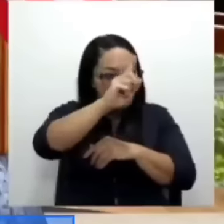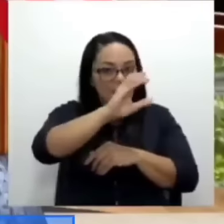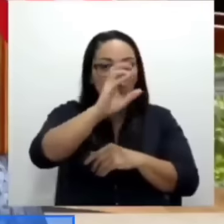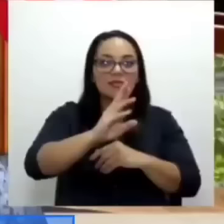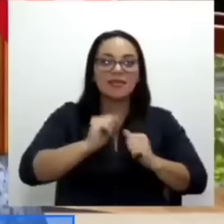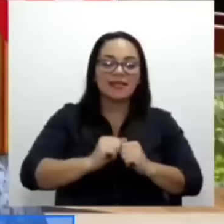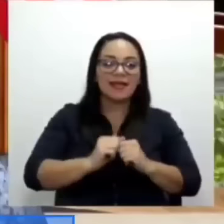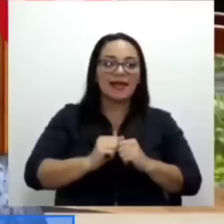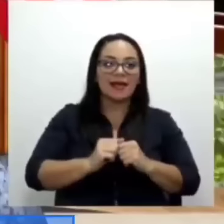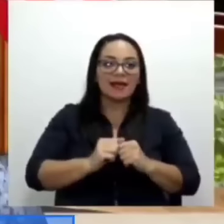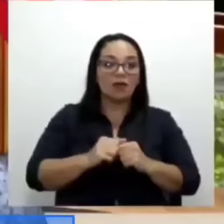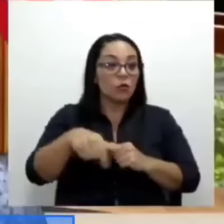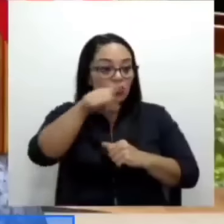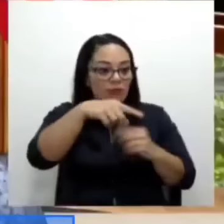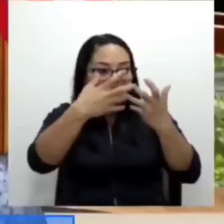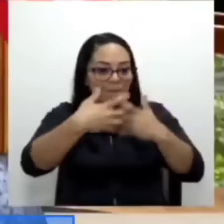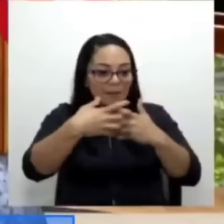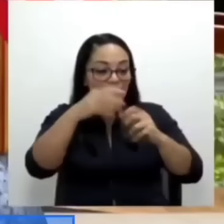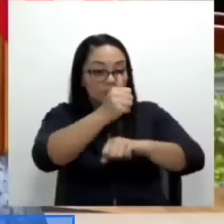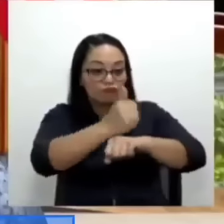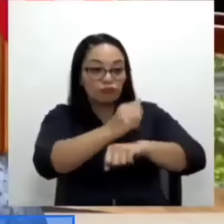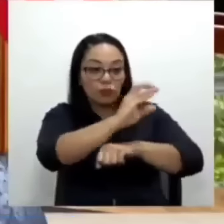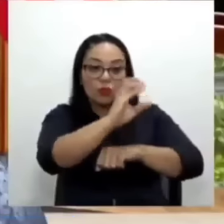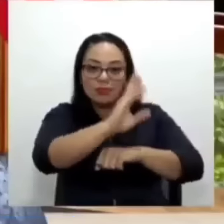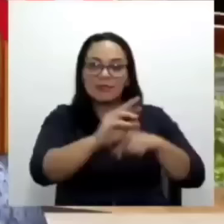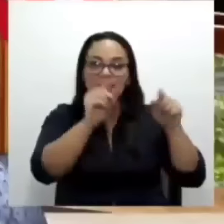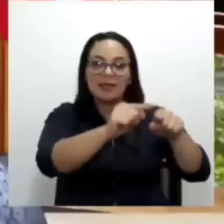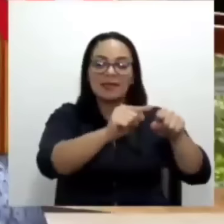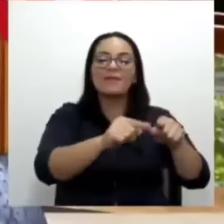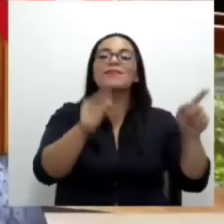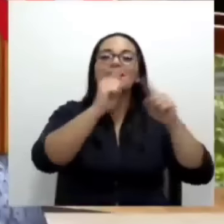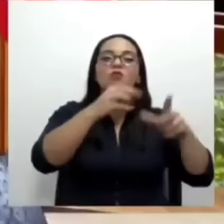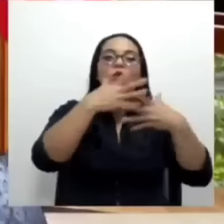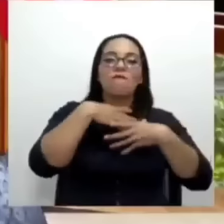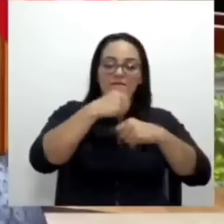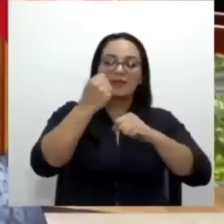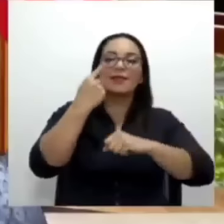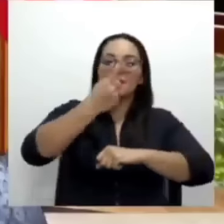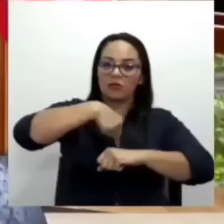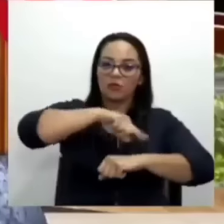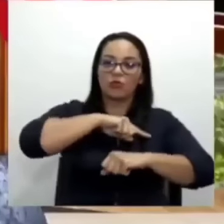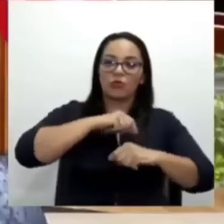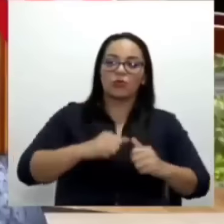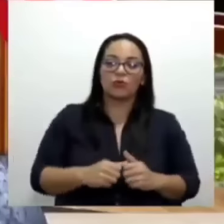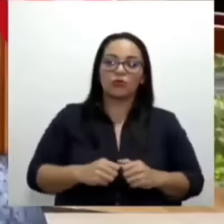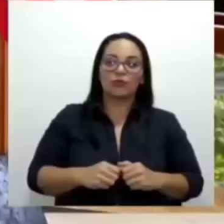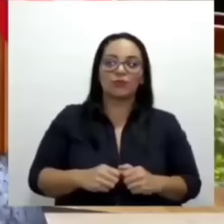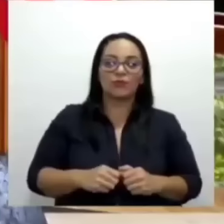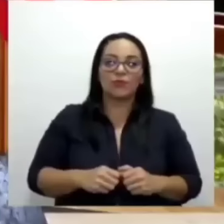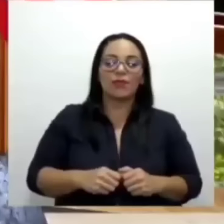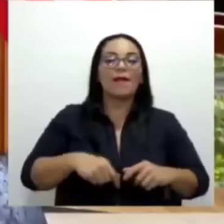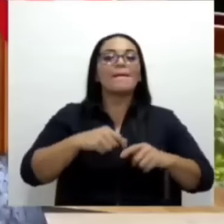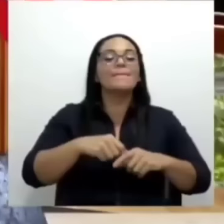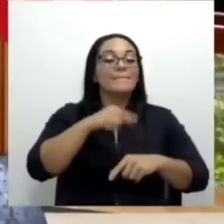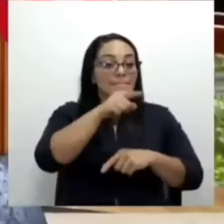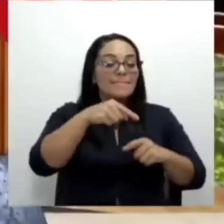produzcan ahí va a ser de confianza para nosotros. Van a